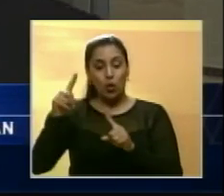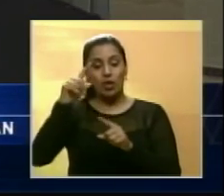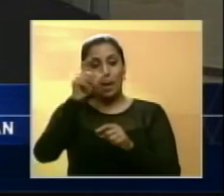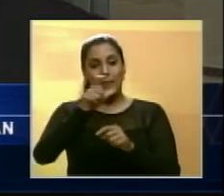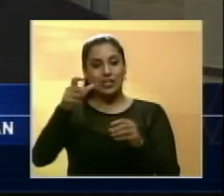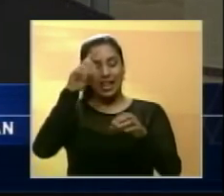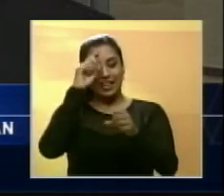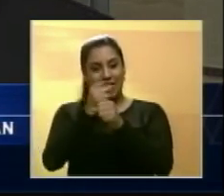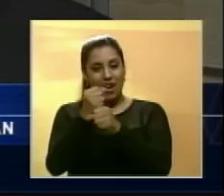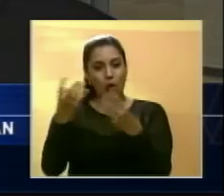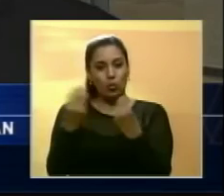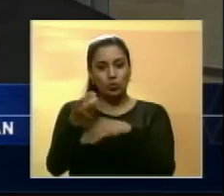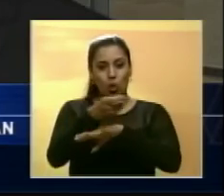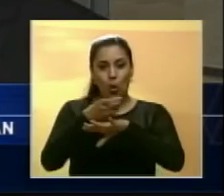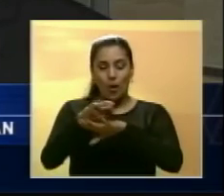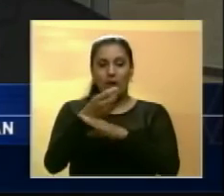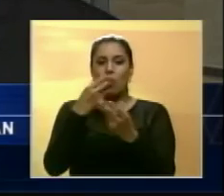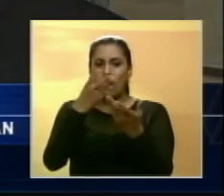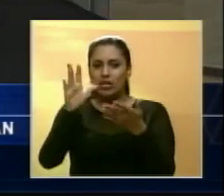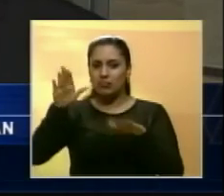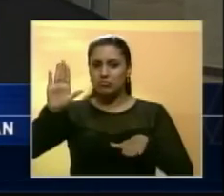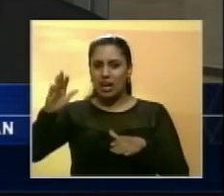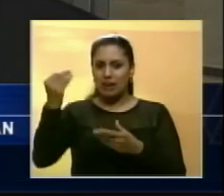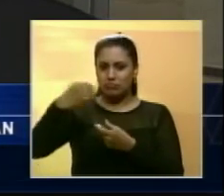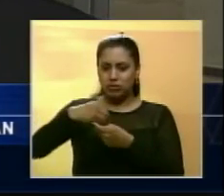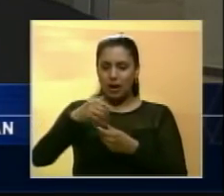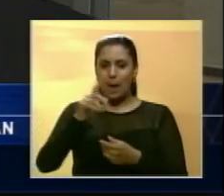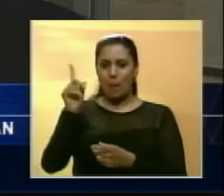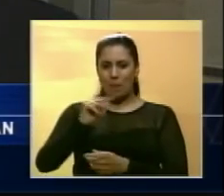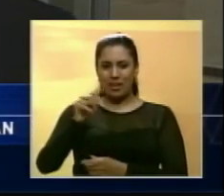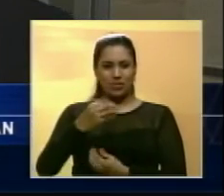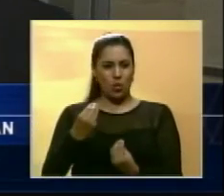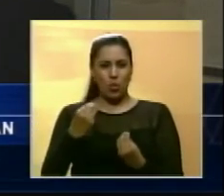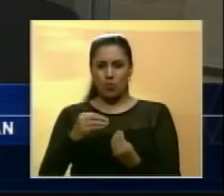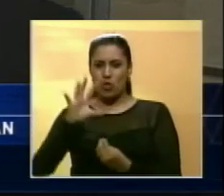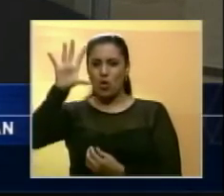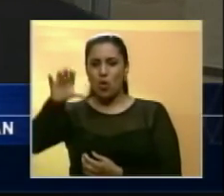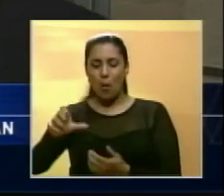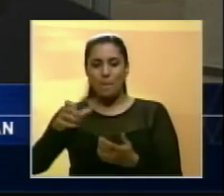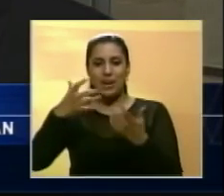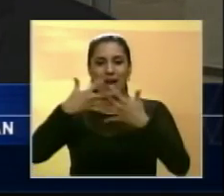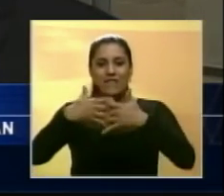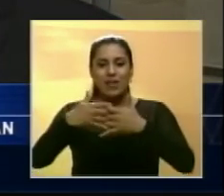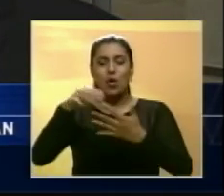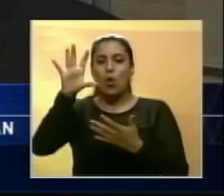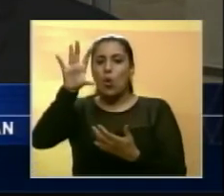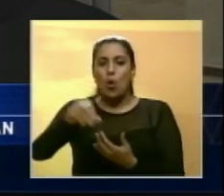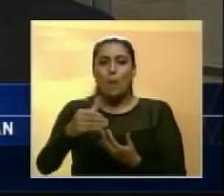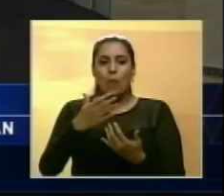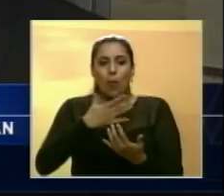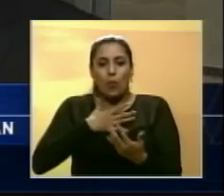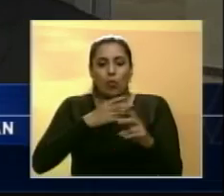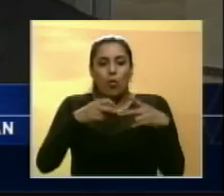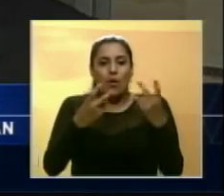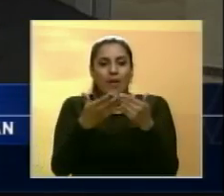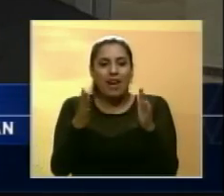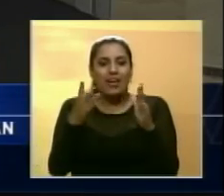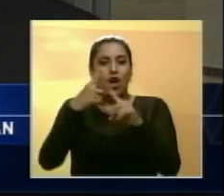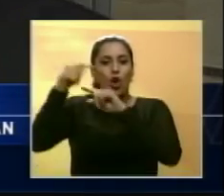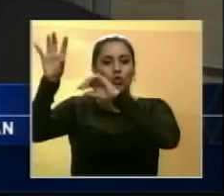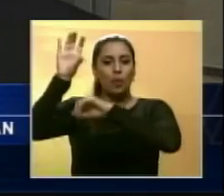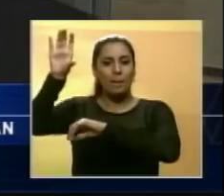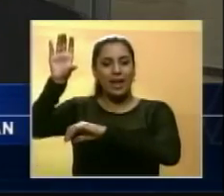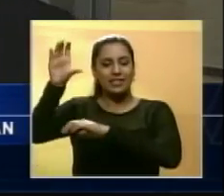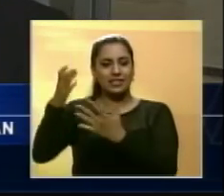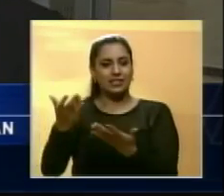que no tendrían, de acuerdo a la declaración jurada y al ingreso que tiene uno, cómo comprar una empresa o cómo tener una empresa en aguas